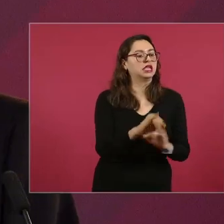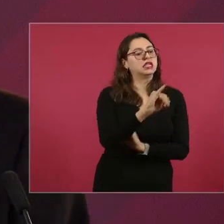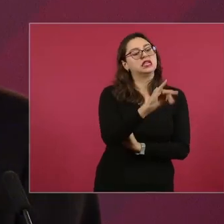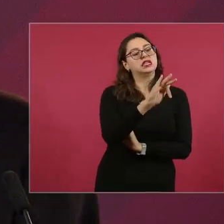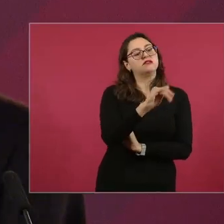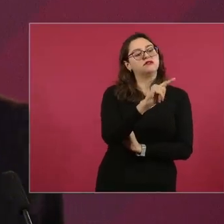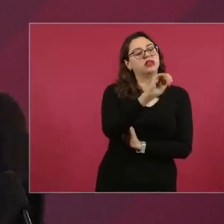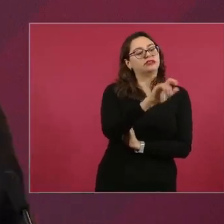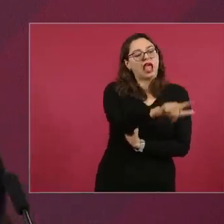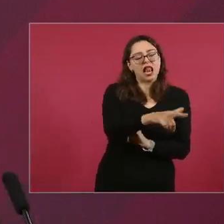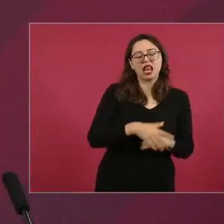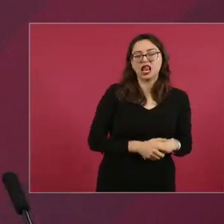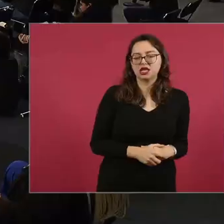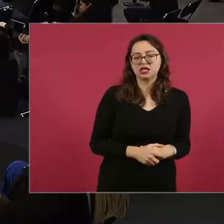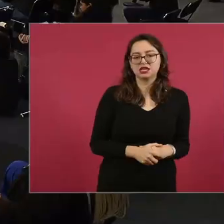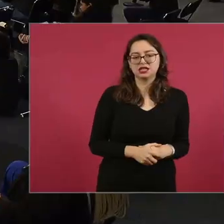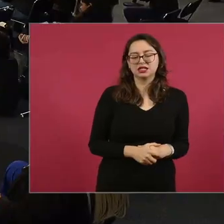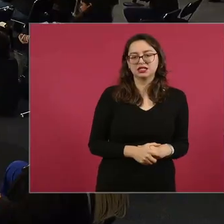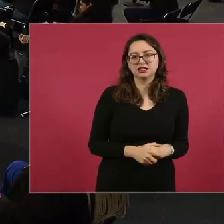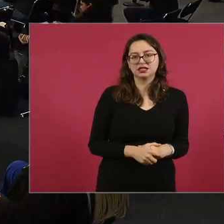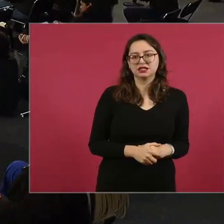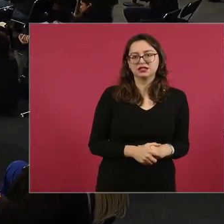Y ese IFETEL,